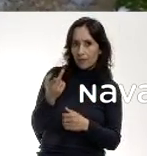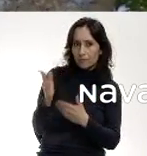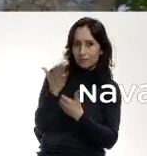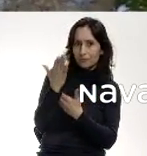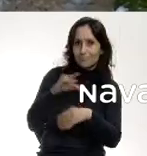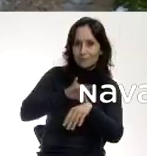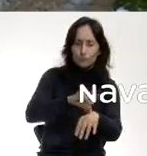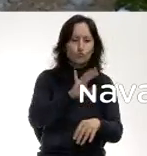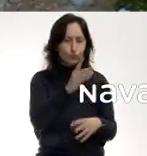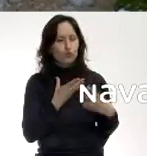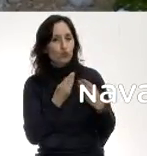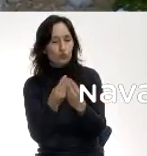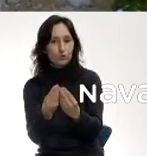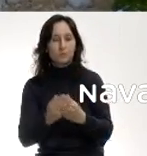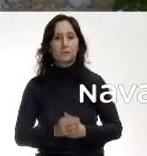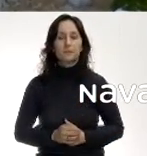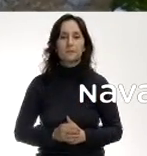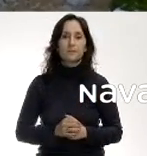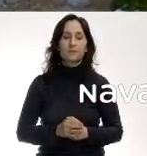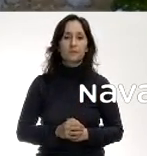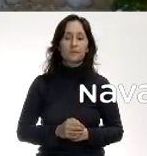vamos adelante. Venga, vamos.